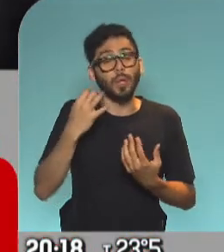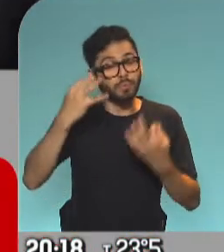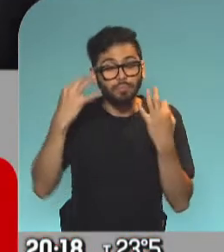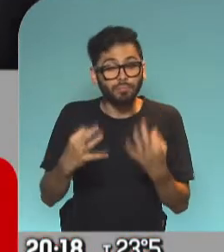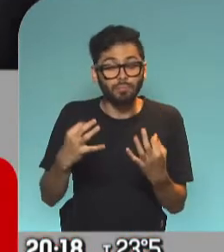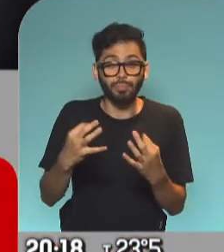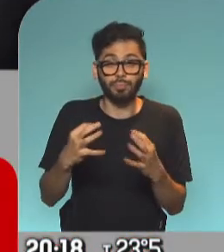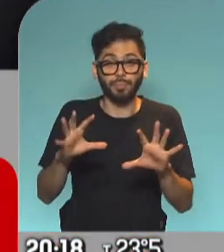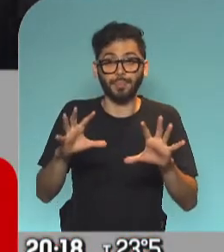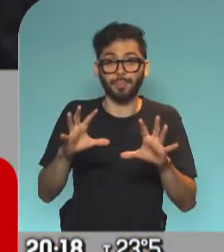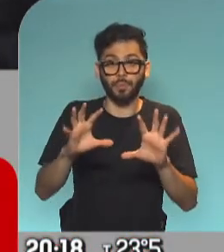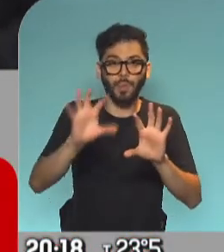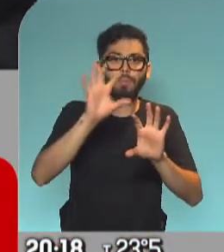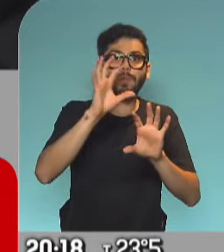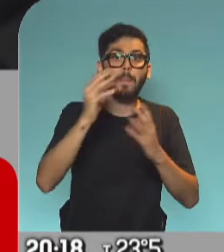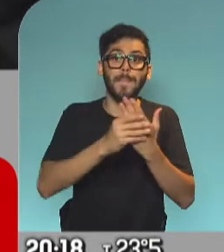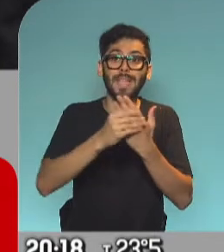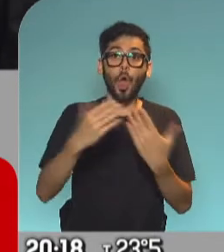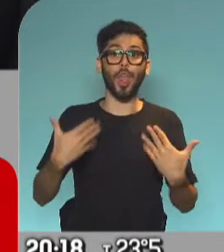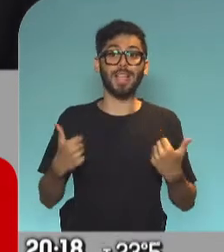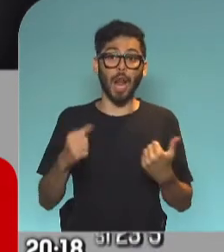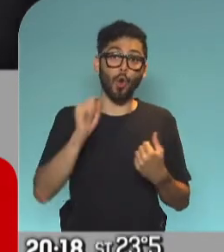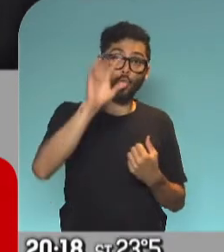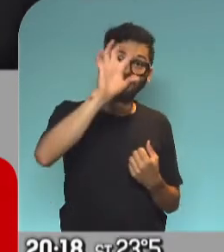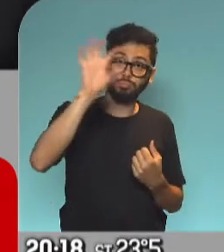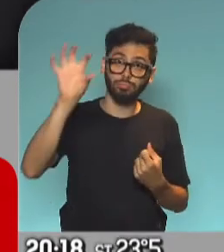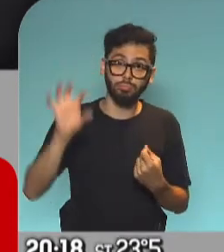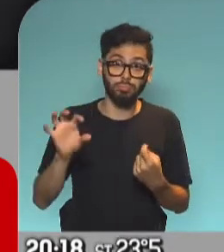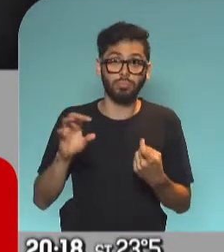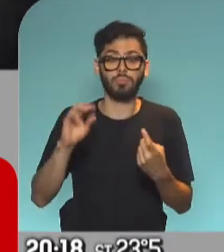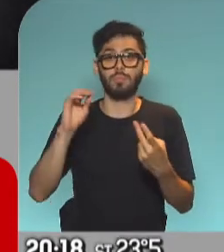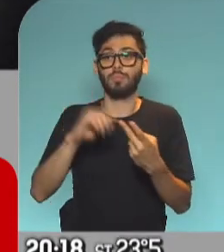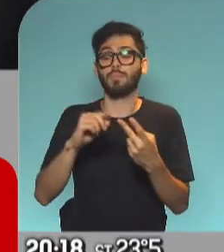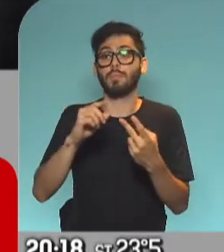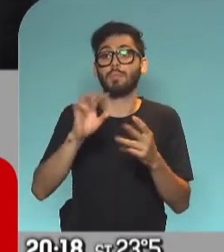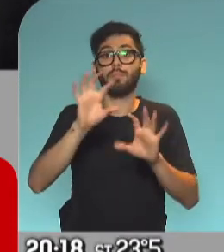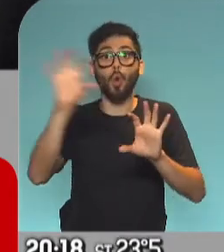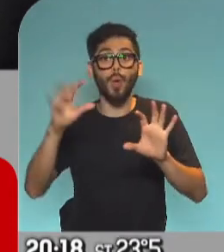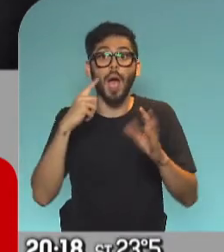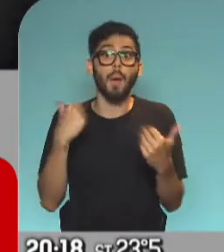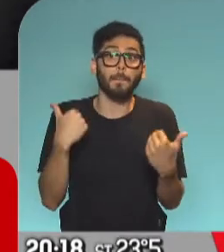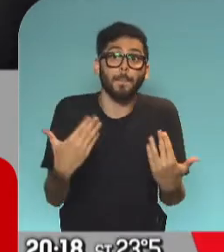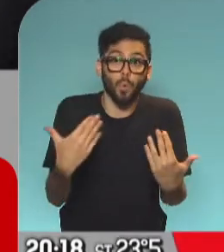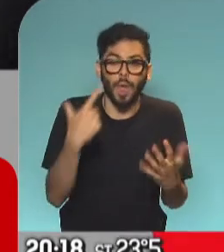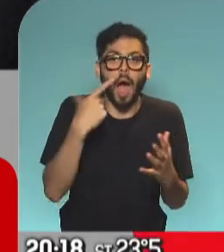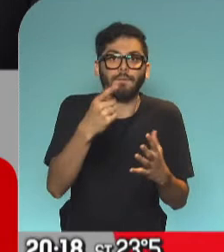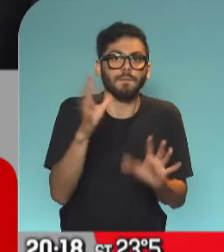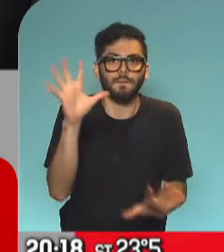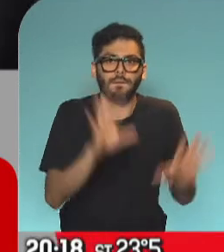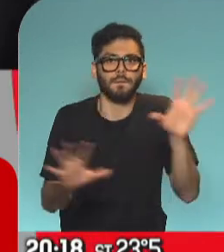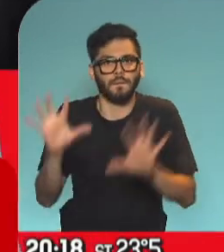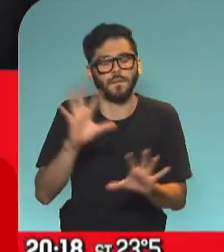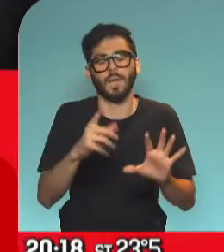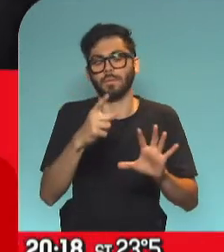claramente articulando con cada uno de los ministerios de salud y con las disponibilidades que existan en cada una de las provincias, se irá